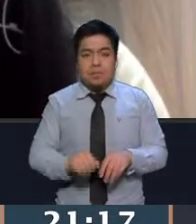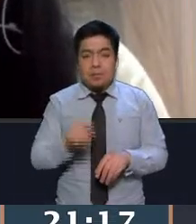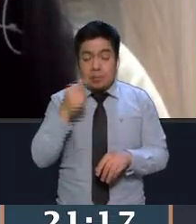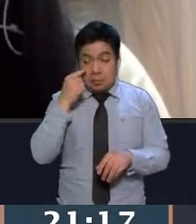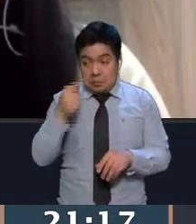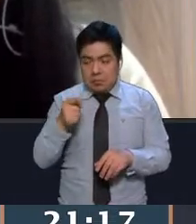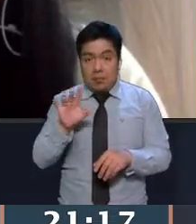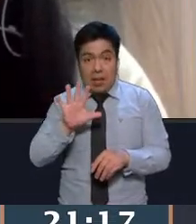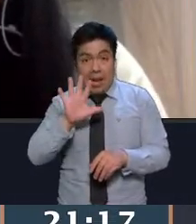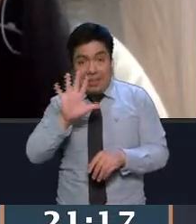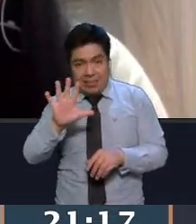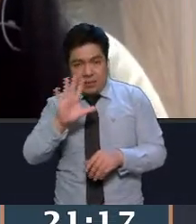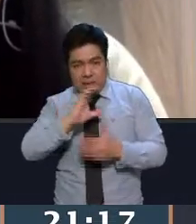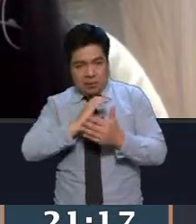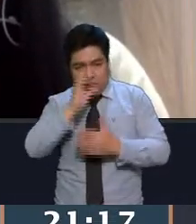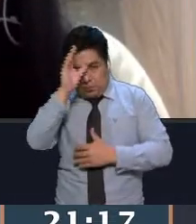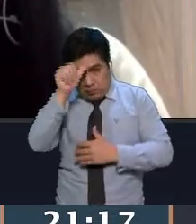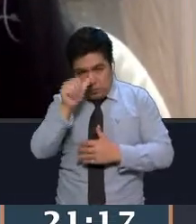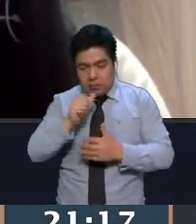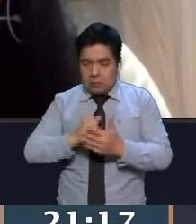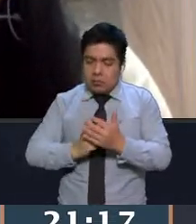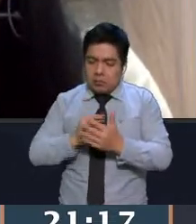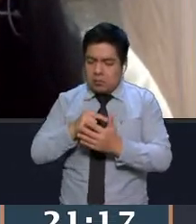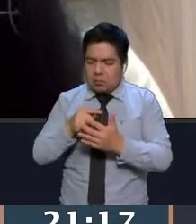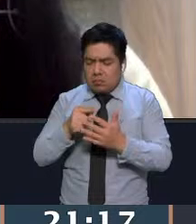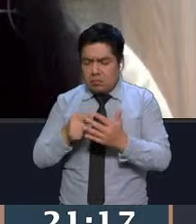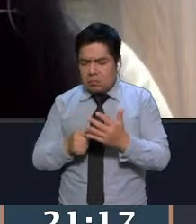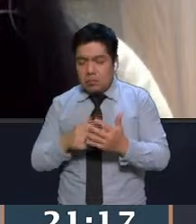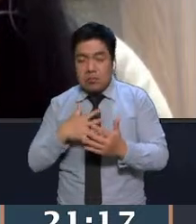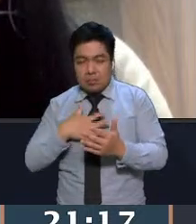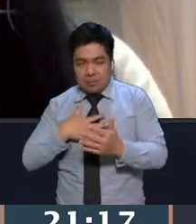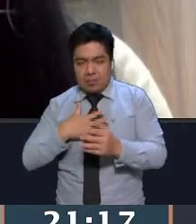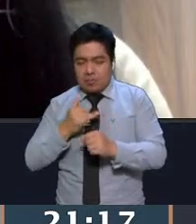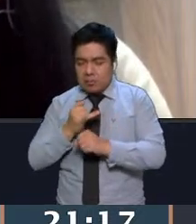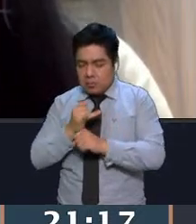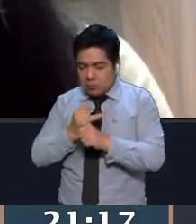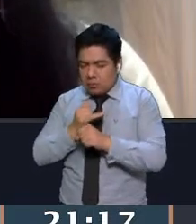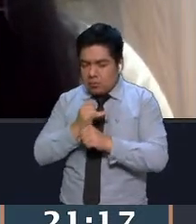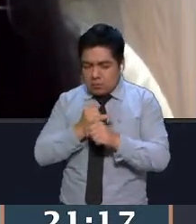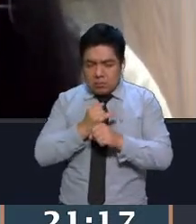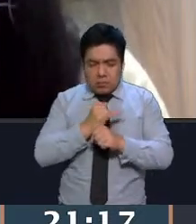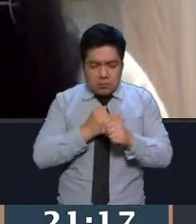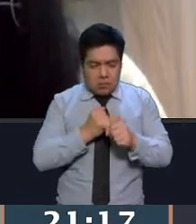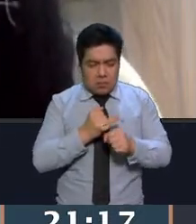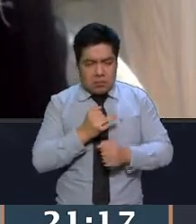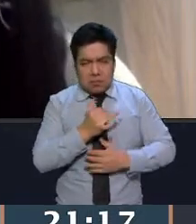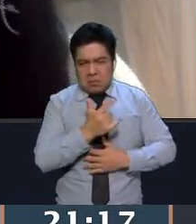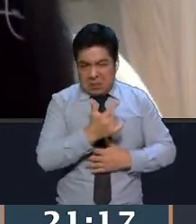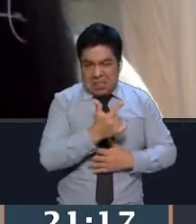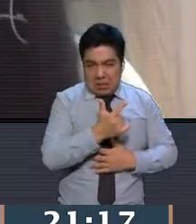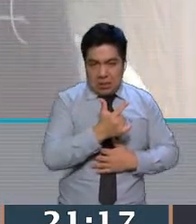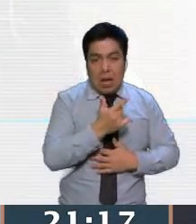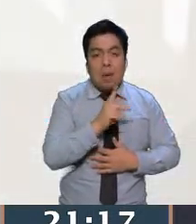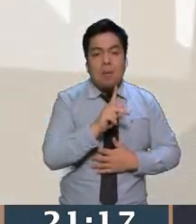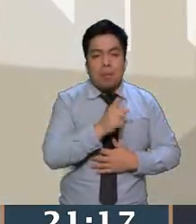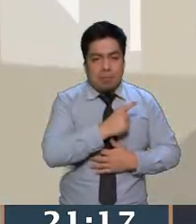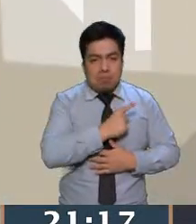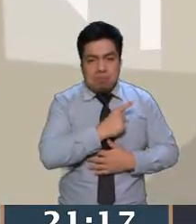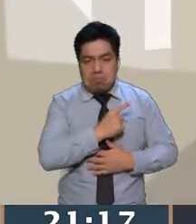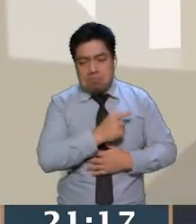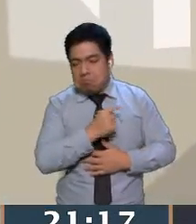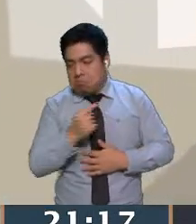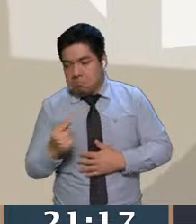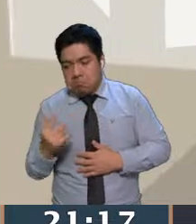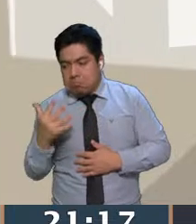convenios. De acuerdo con la información que estuve rastreando, al parecer serían 7 convenios, sin embargo, nosotros en Contralínea